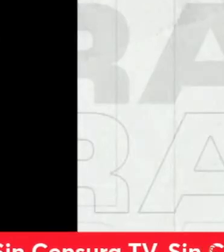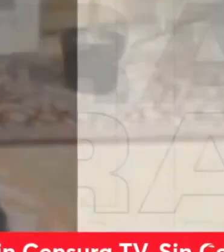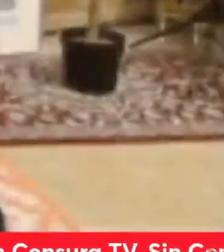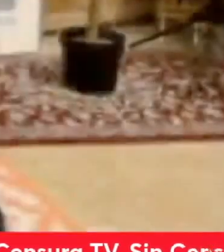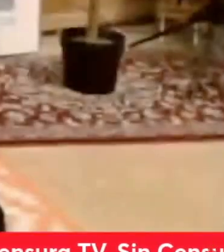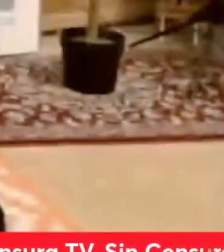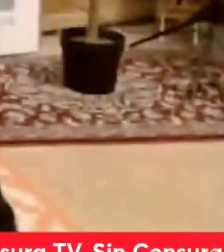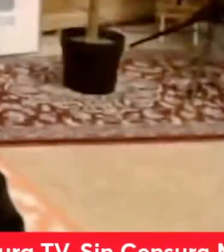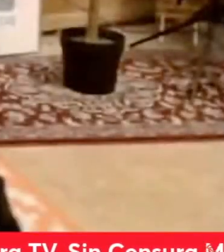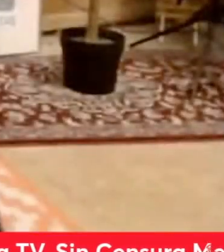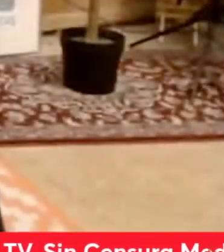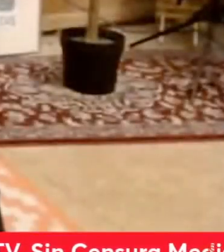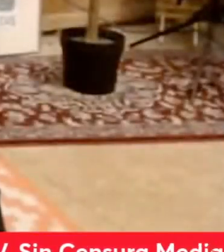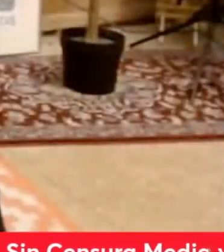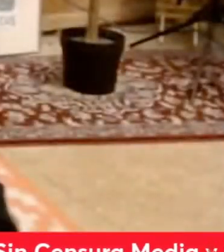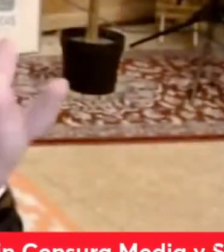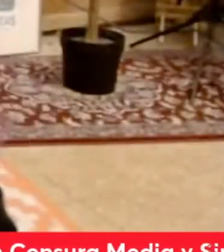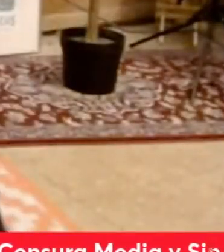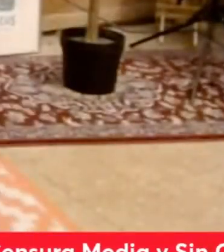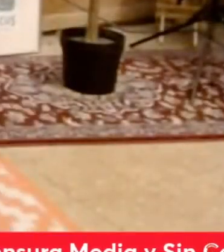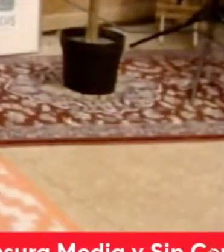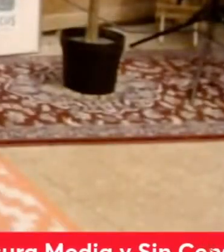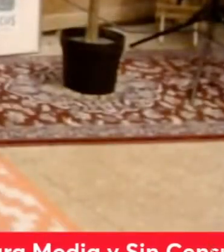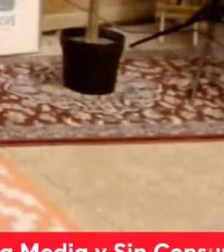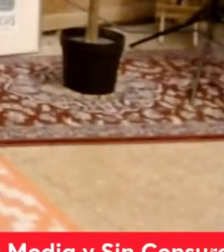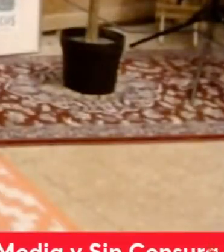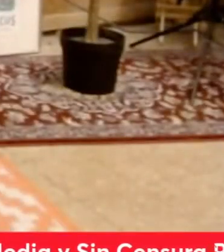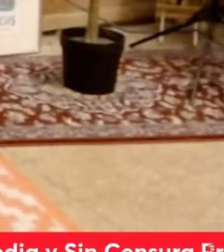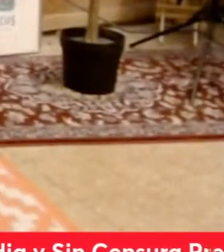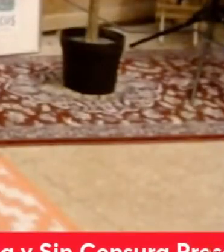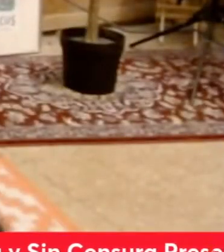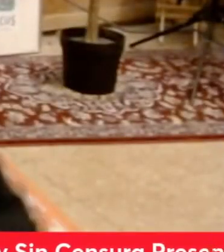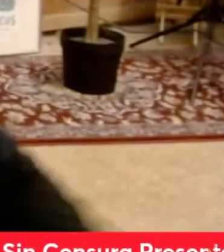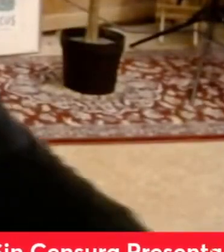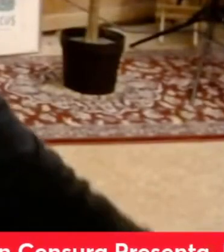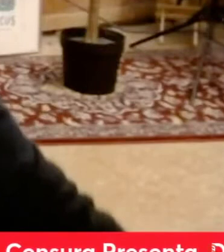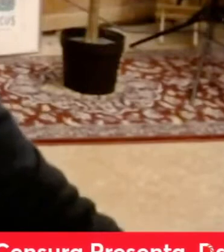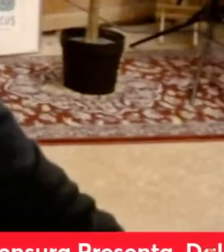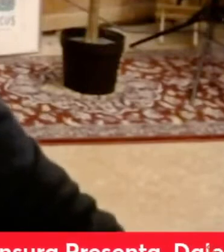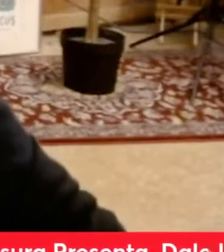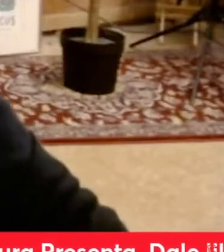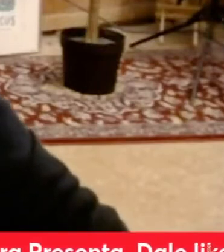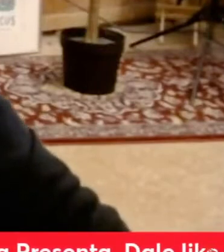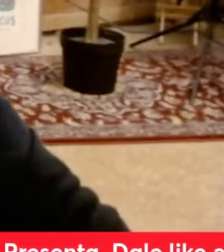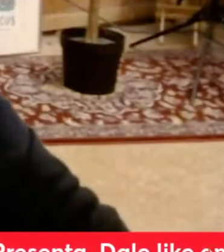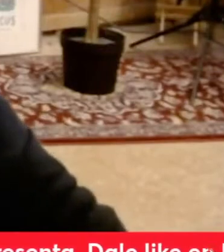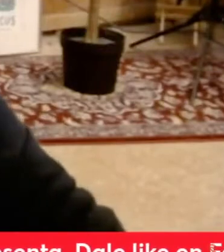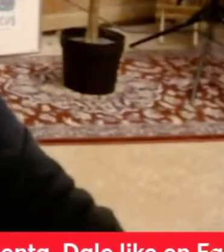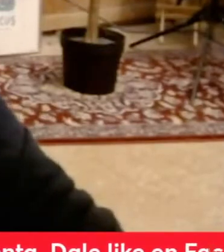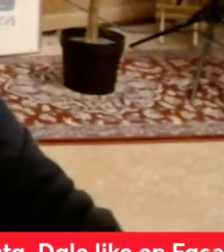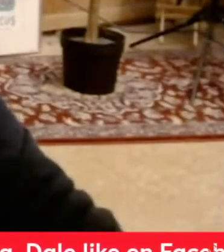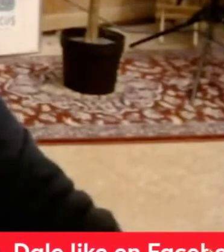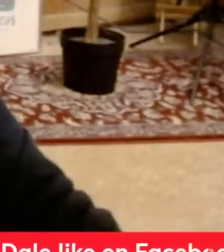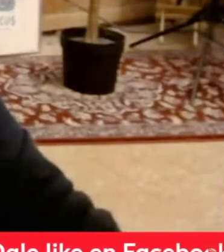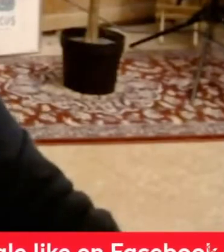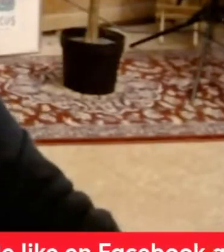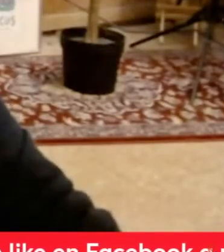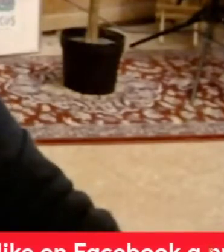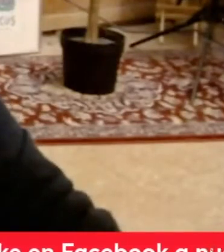las cabezas, le pido por favor que nos grabe. Antes de que vayamos a lo muy indignantes que están las cabezas, y hoy vamos a tener